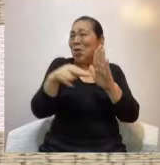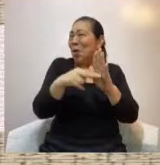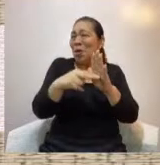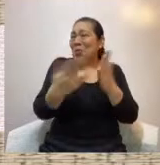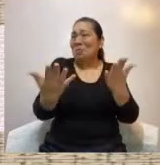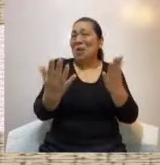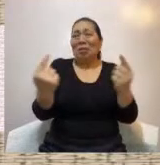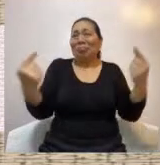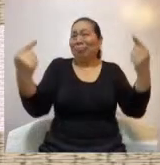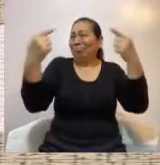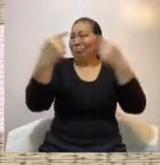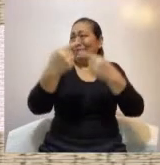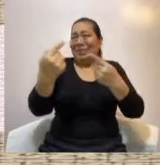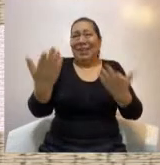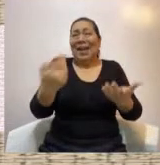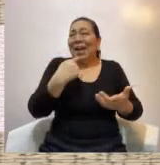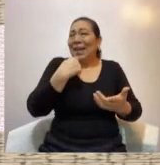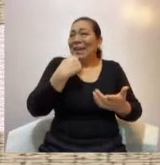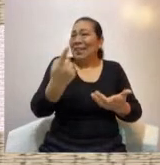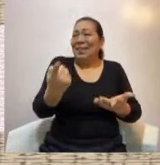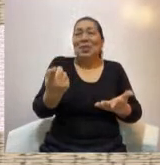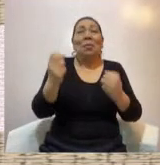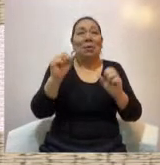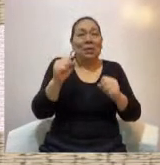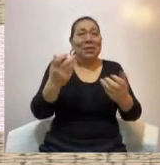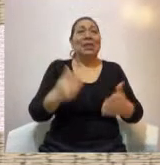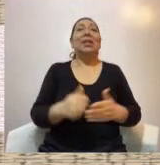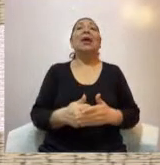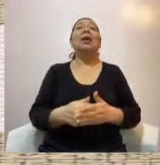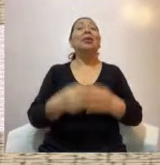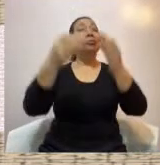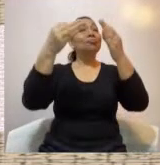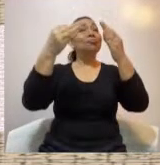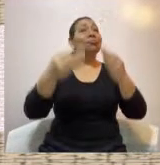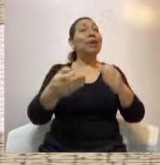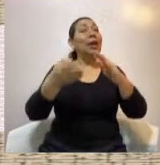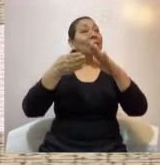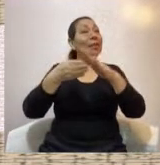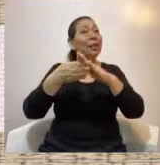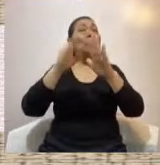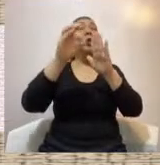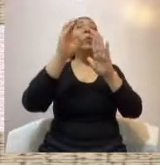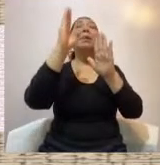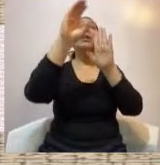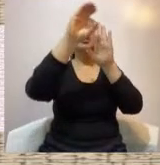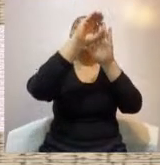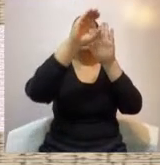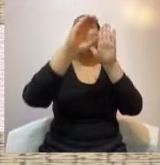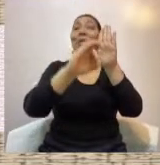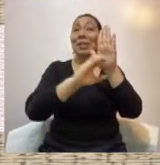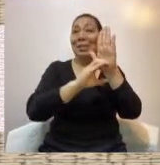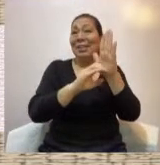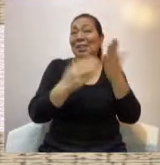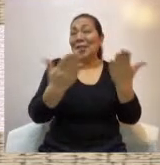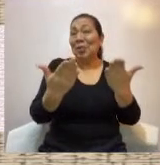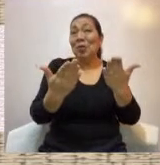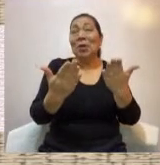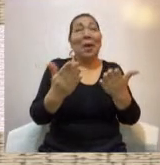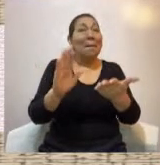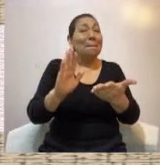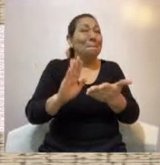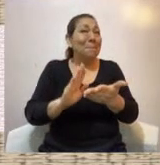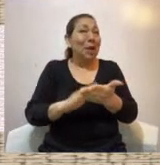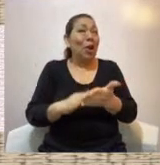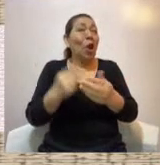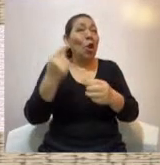normas de impacto adverso que el tribunal ha advertido y por eso correctamente dentro del marco constitucional las considera